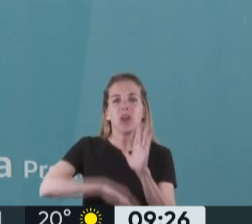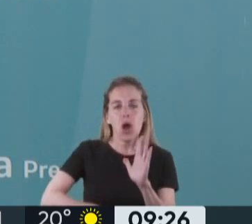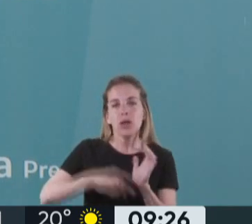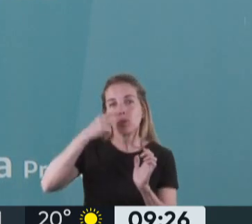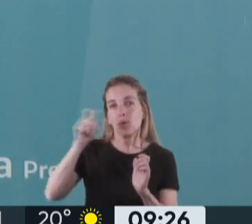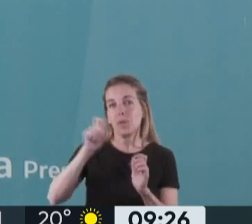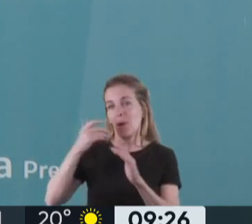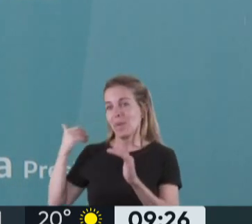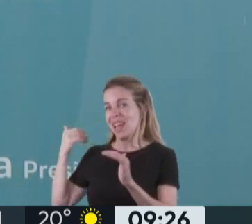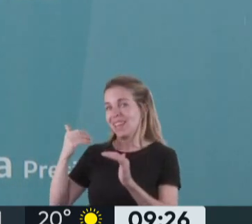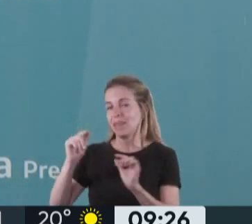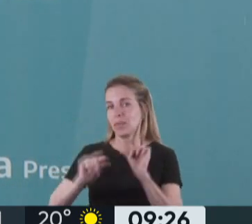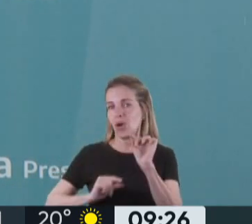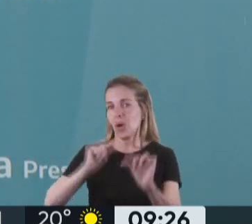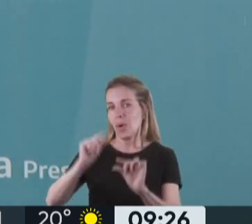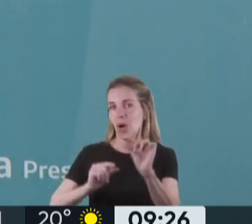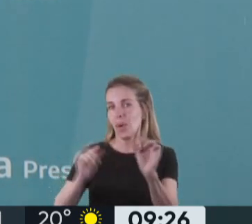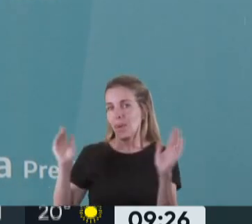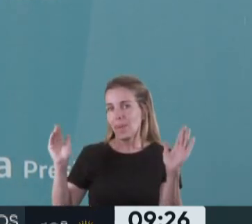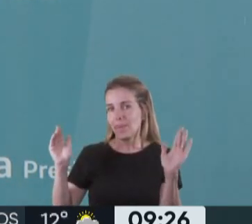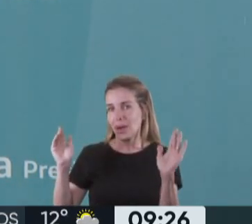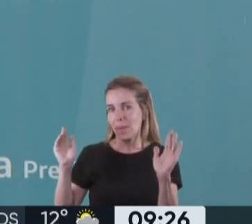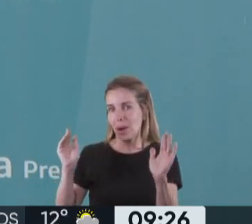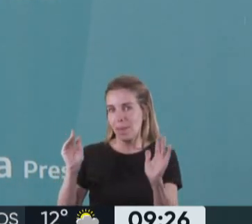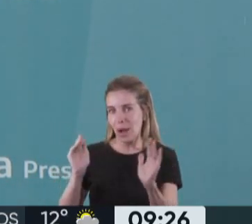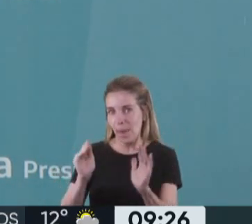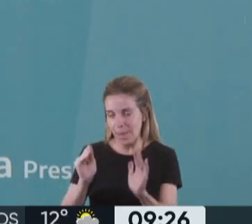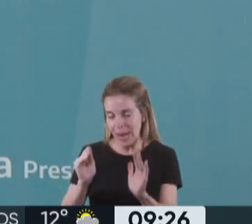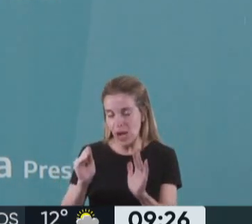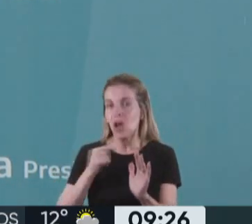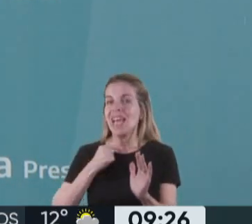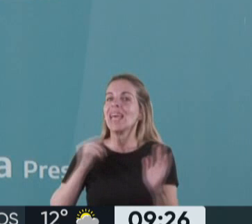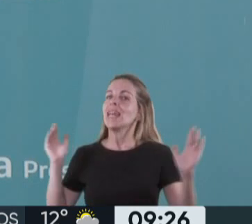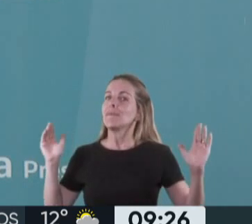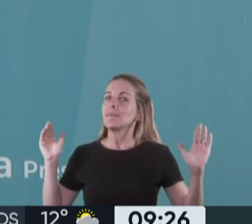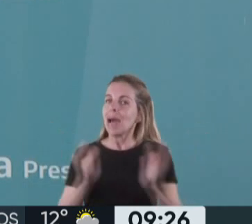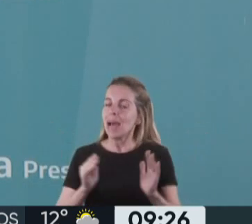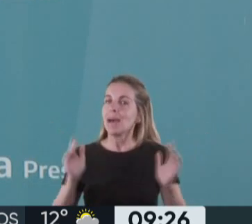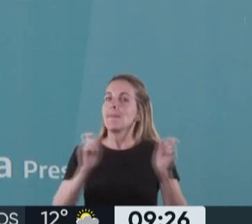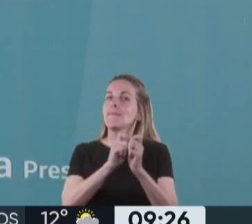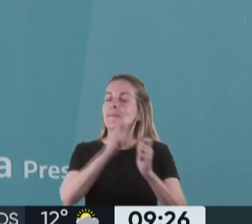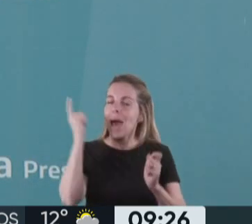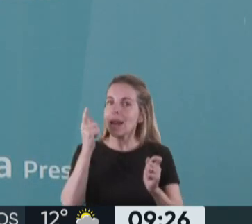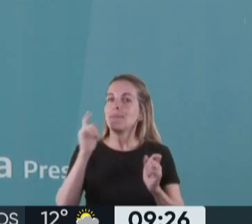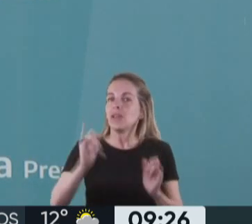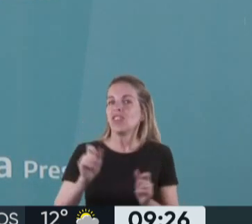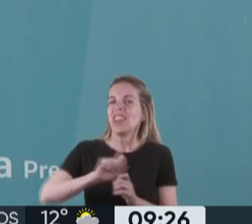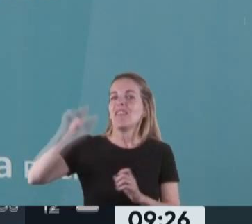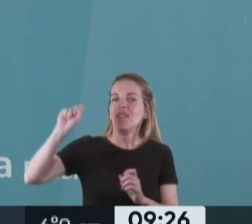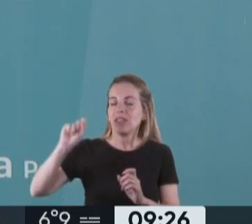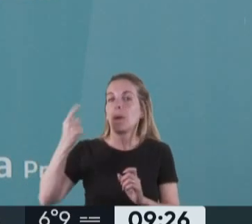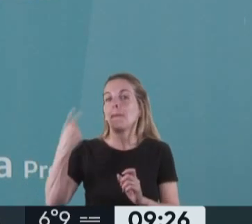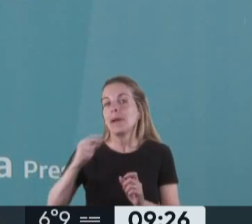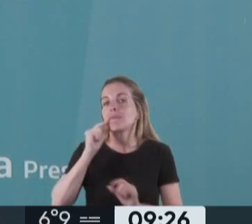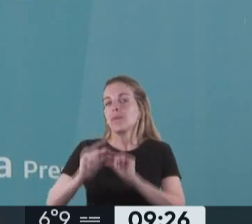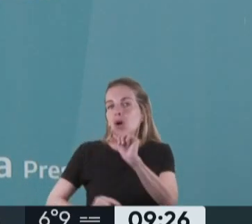meses un descenso paulatino y menor al que obviamente siempre queremos, porque queremos que sea más rápido, de la inflación, y esperamos seguir en ese